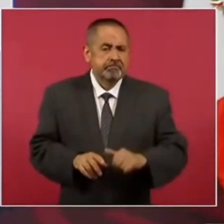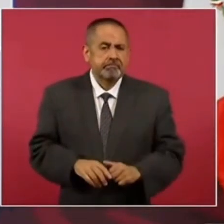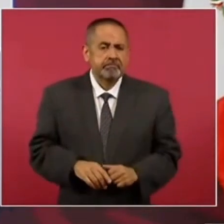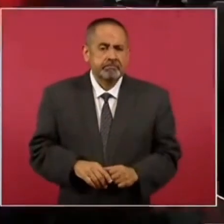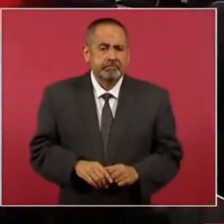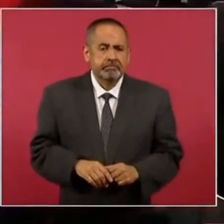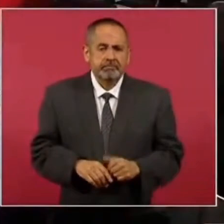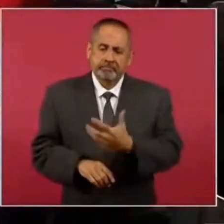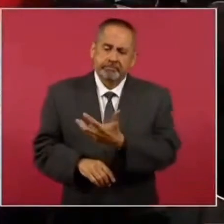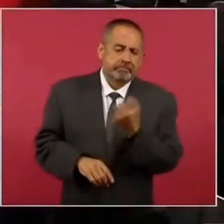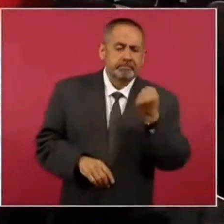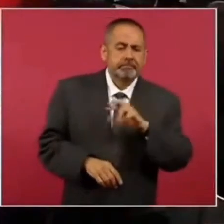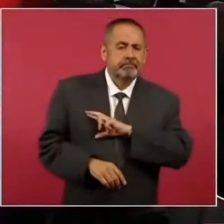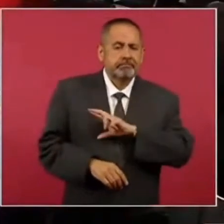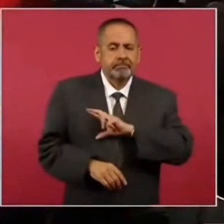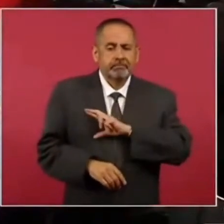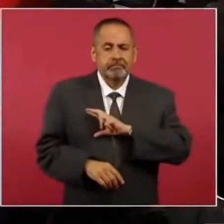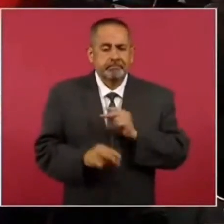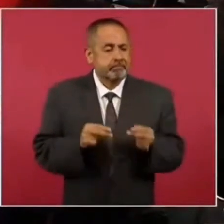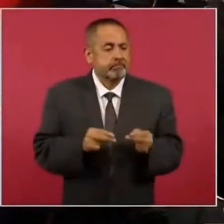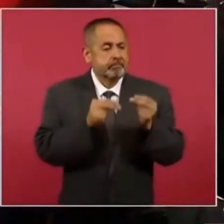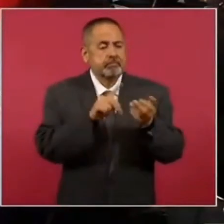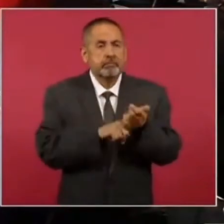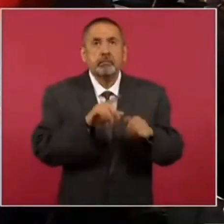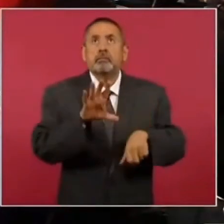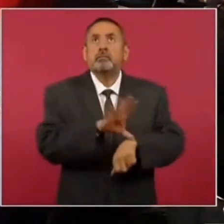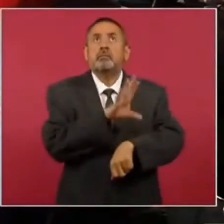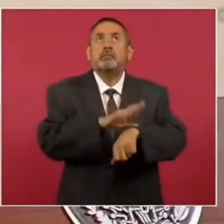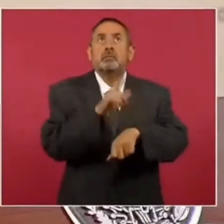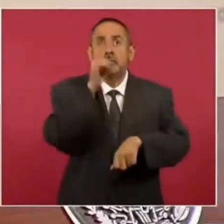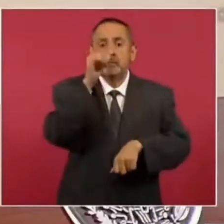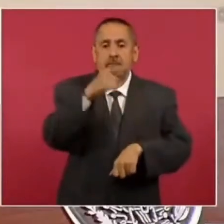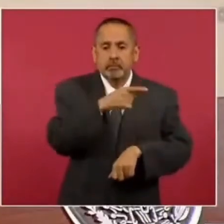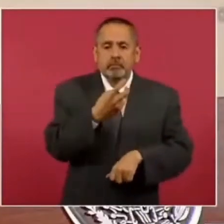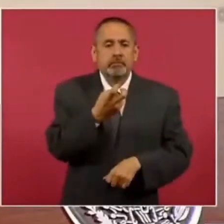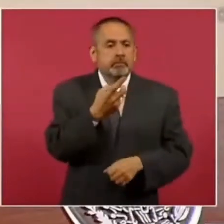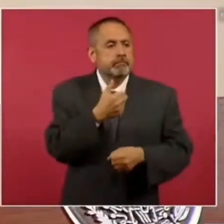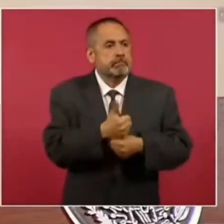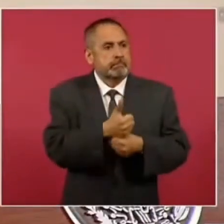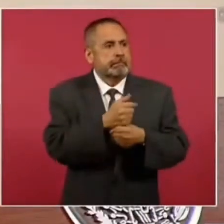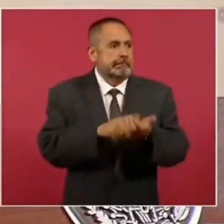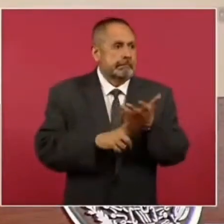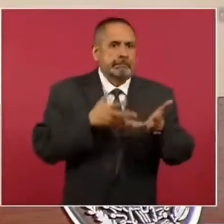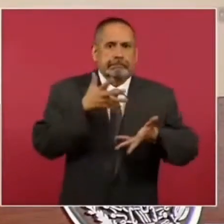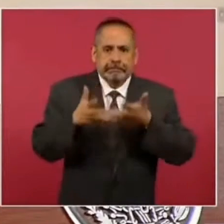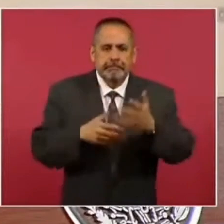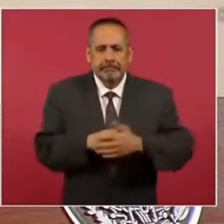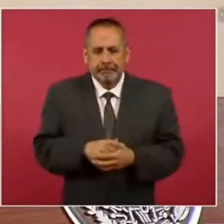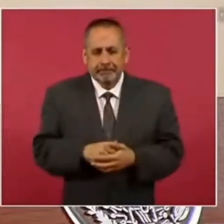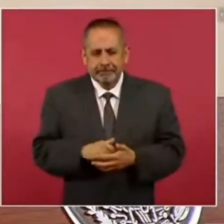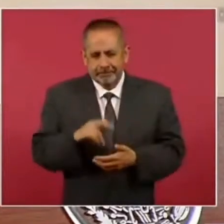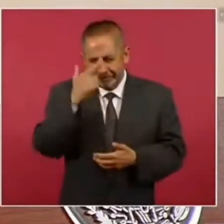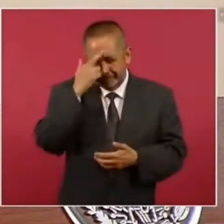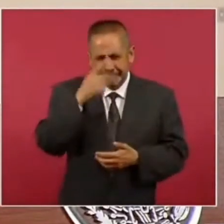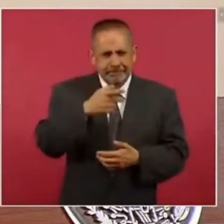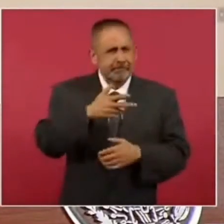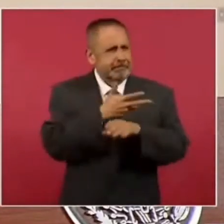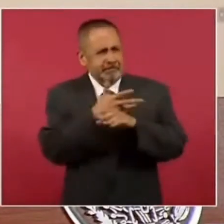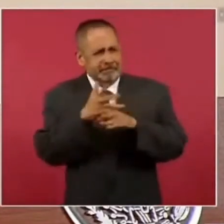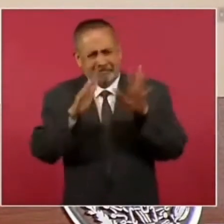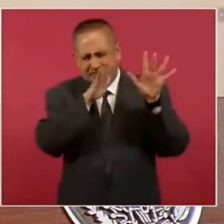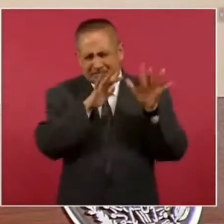está privatizada la industria eléctrica y también por eso padecen. Cuando hay heladas